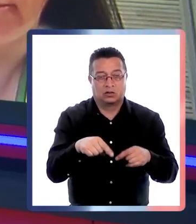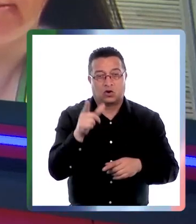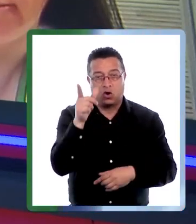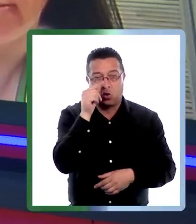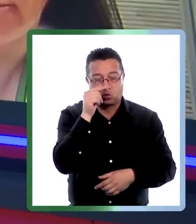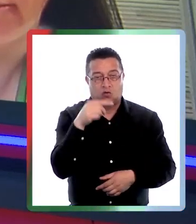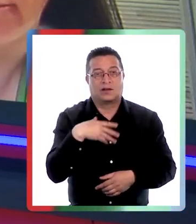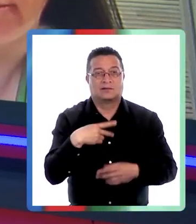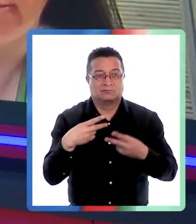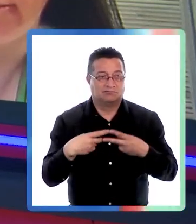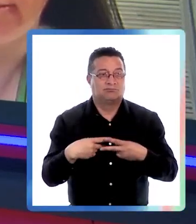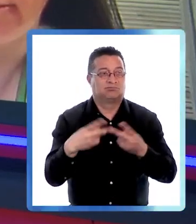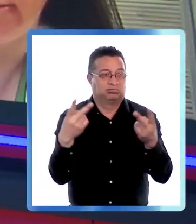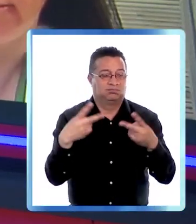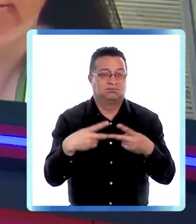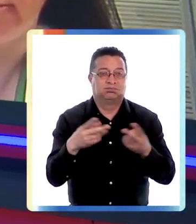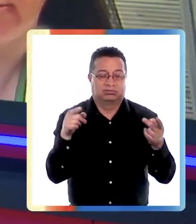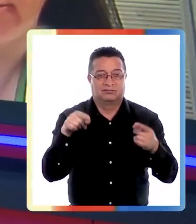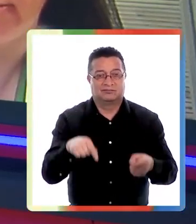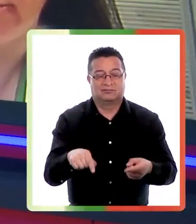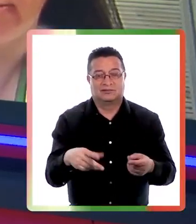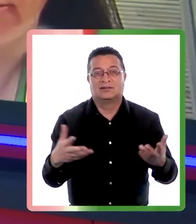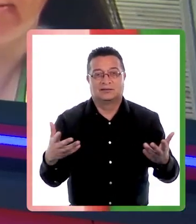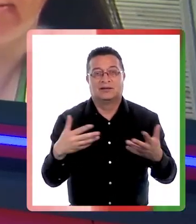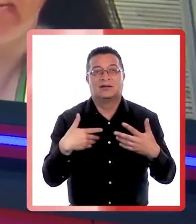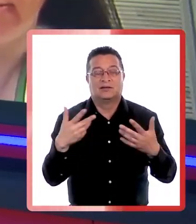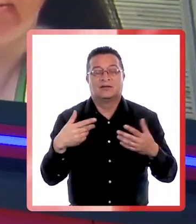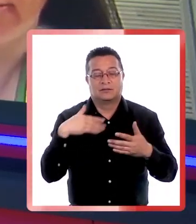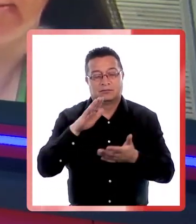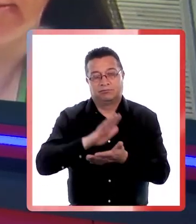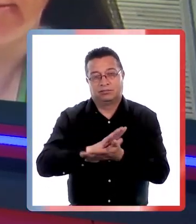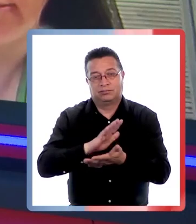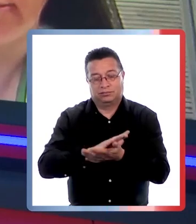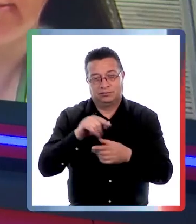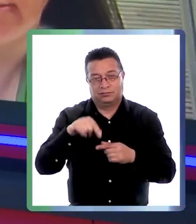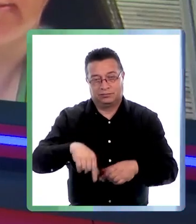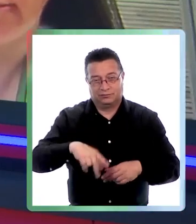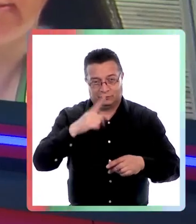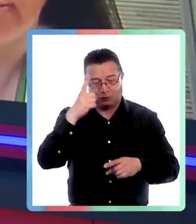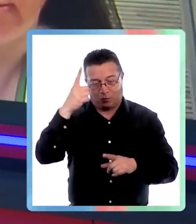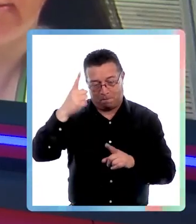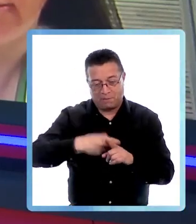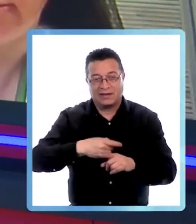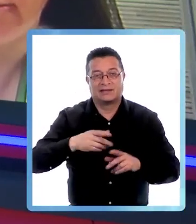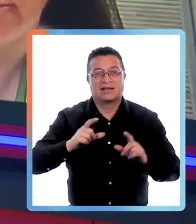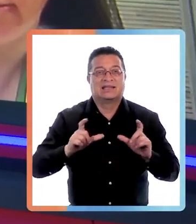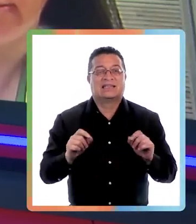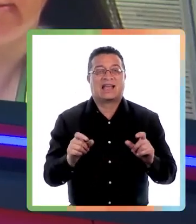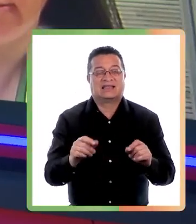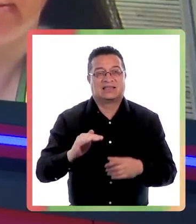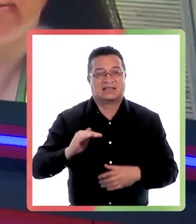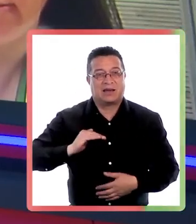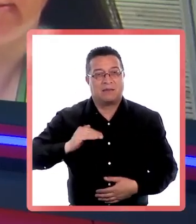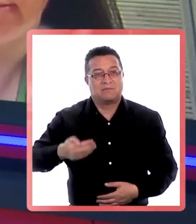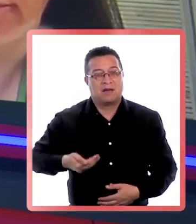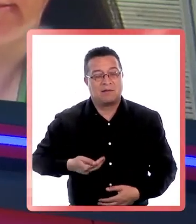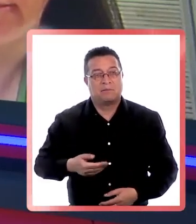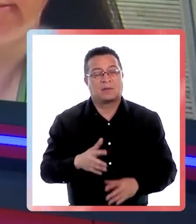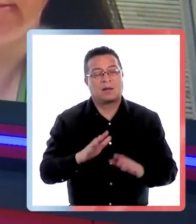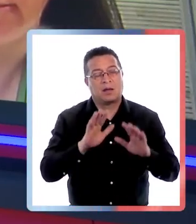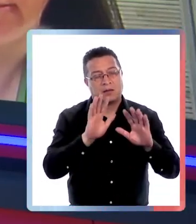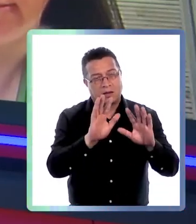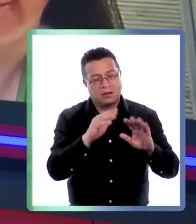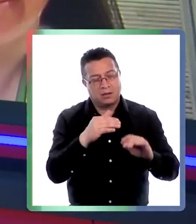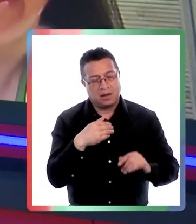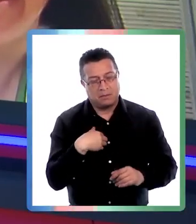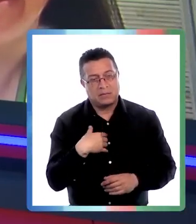este mes de octubre se quiere transmitir mediante esta conmemoración, digamos, del mes del cáncer de mama, ¿no, doctora? Pero